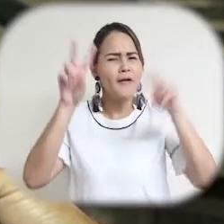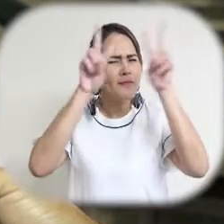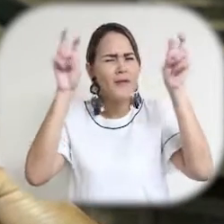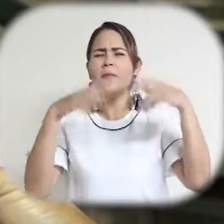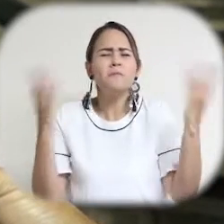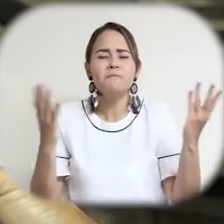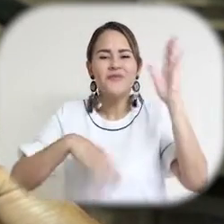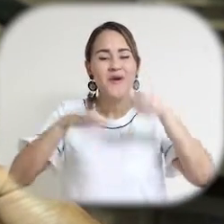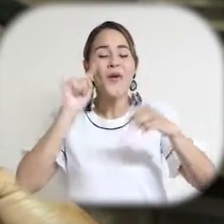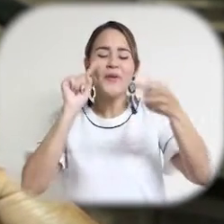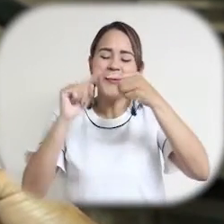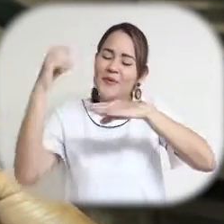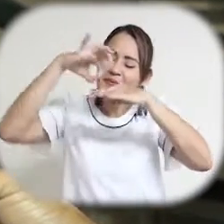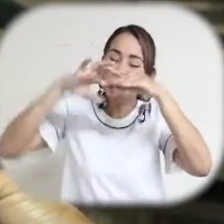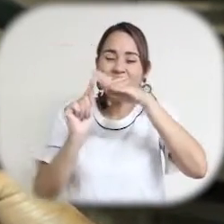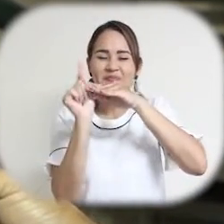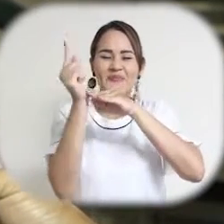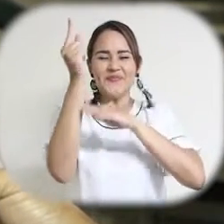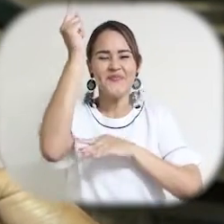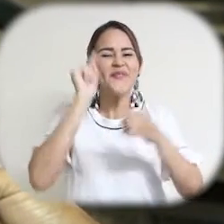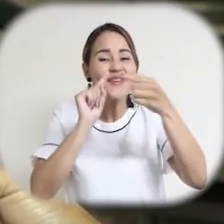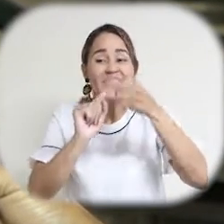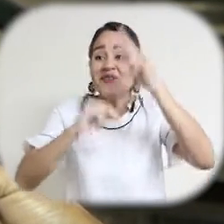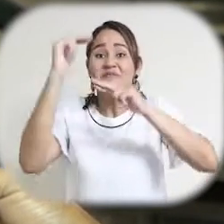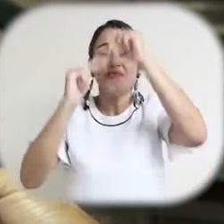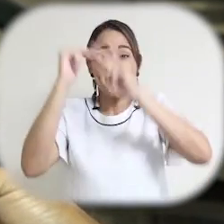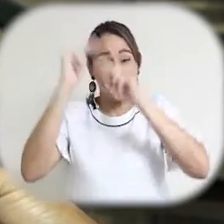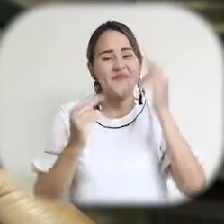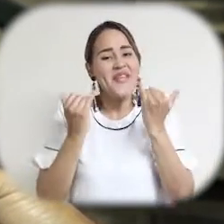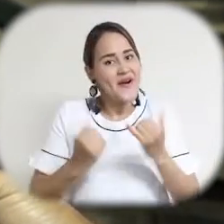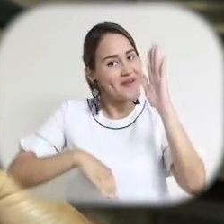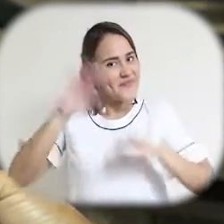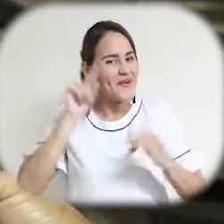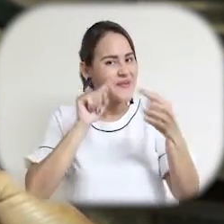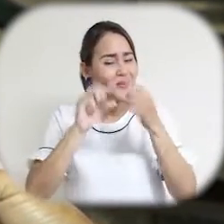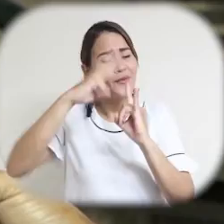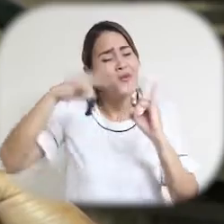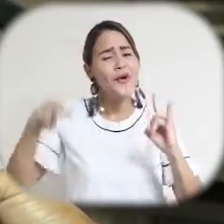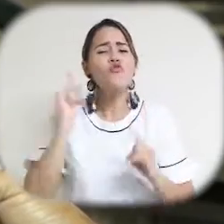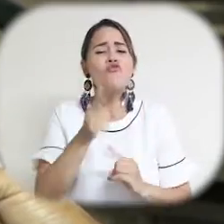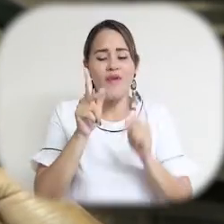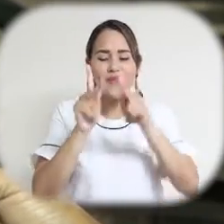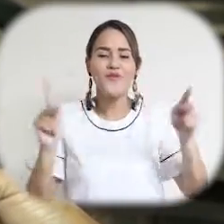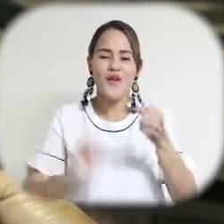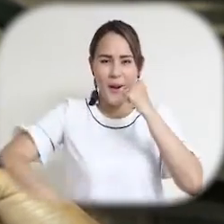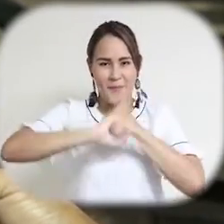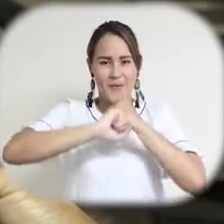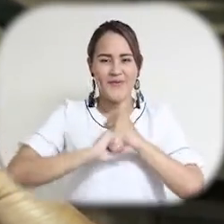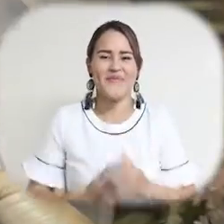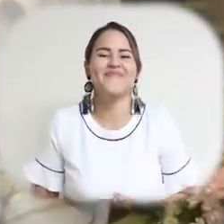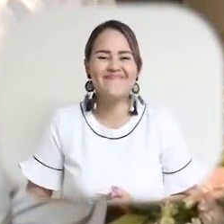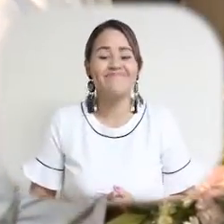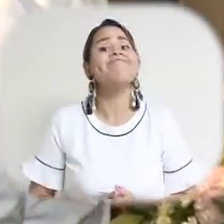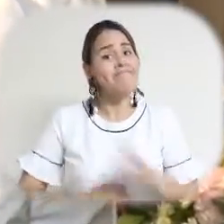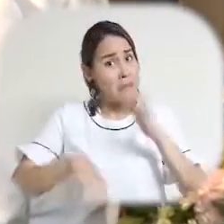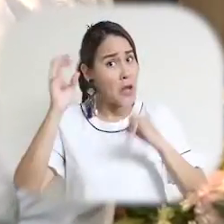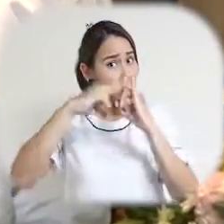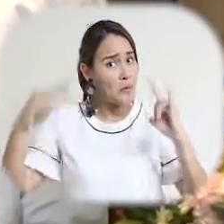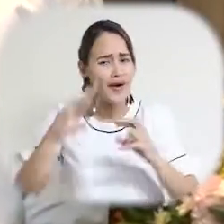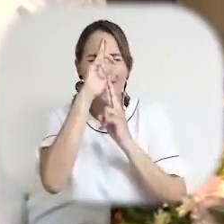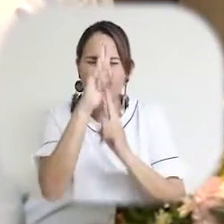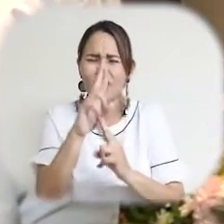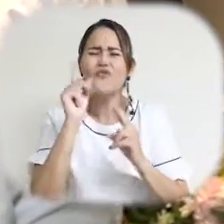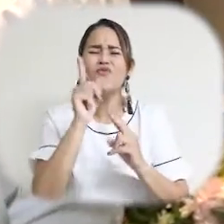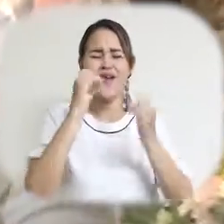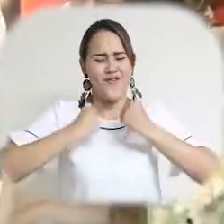Nuestra filosofía ha sido sembrar y construir sobre lo construido. Y hoy tenemos una gran universidad porque hubo precursores que ayudaron a forjar esa gran universidad.